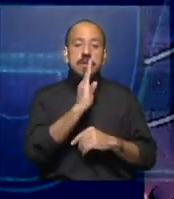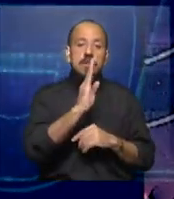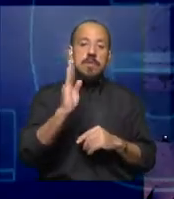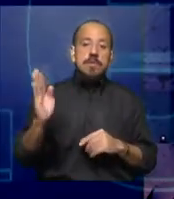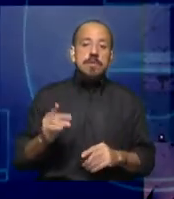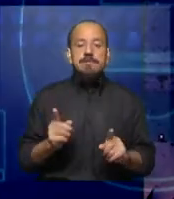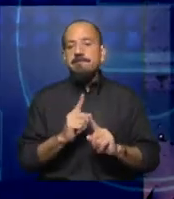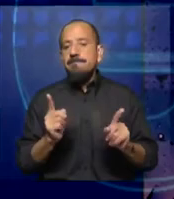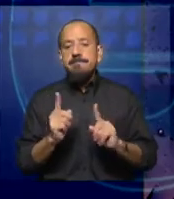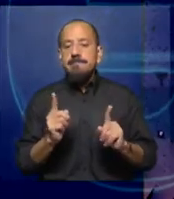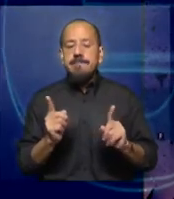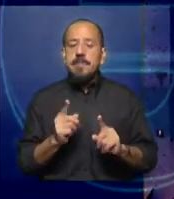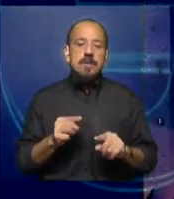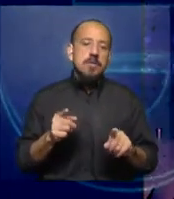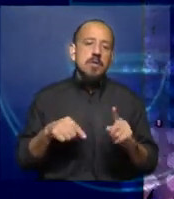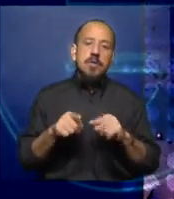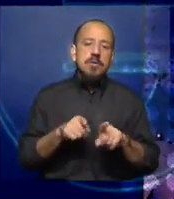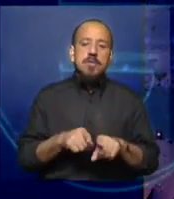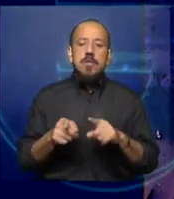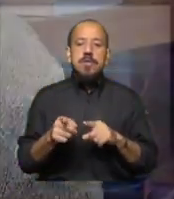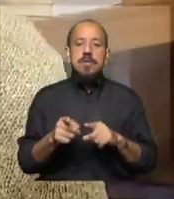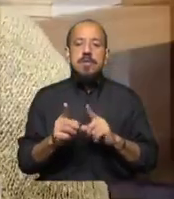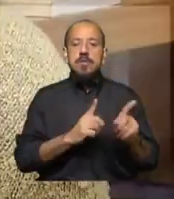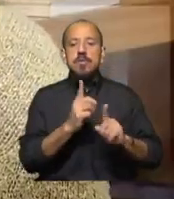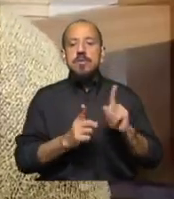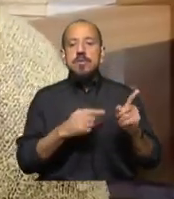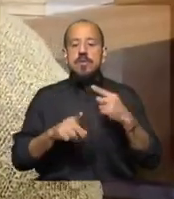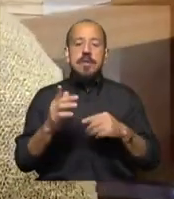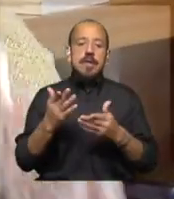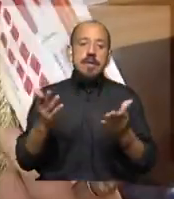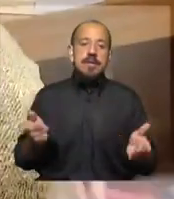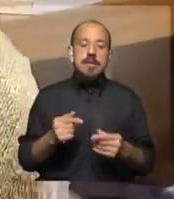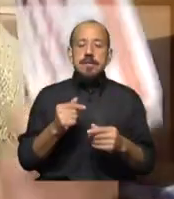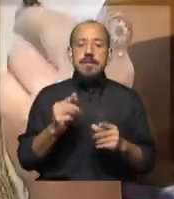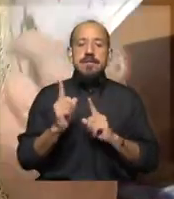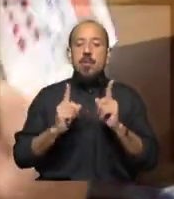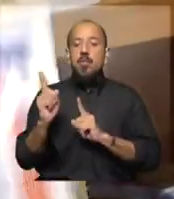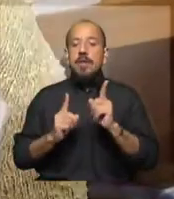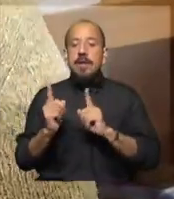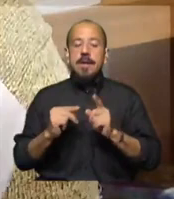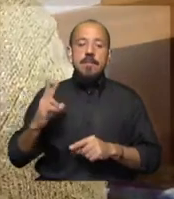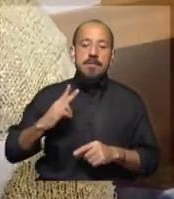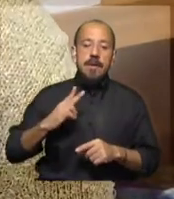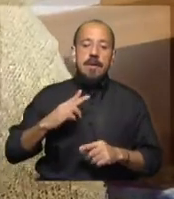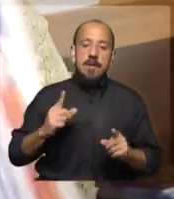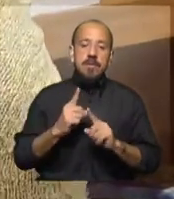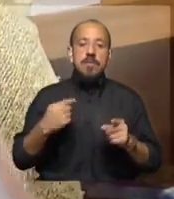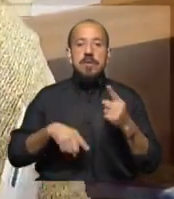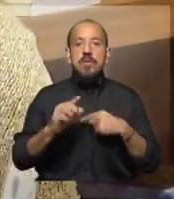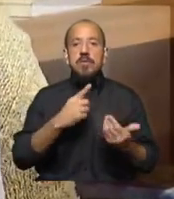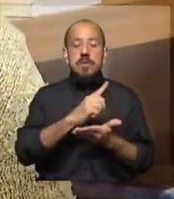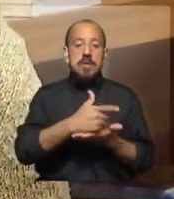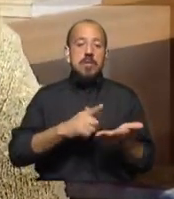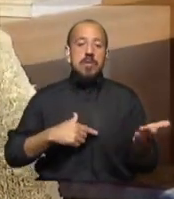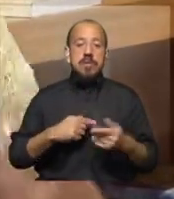no son los mismos usuarios de las bibliotecas de las universidades privadas de entonces que la literatura que los